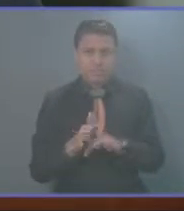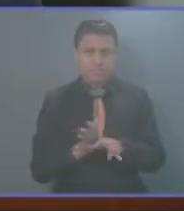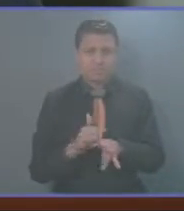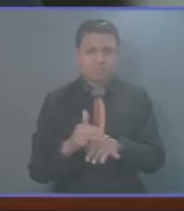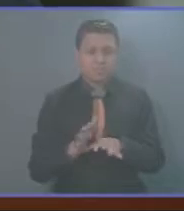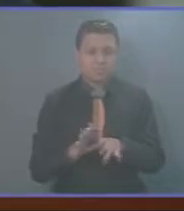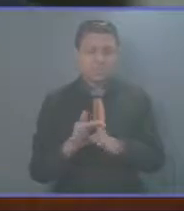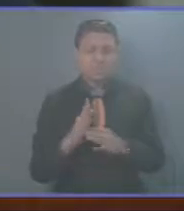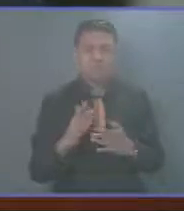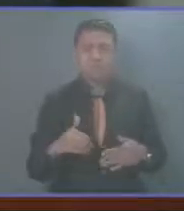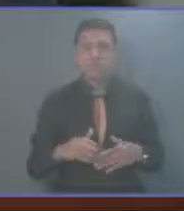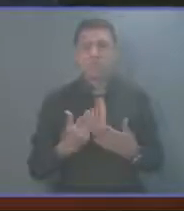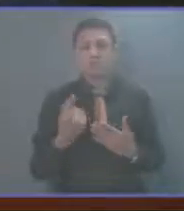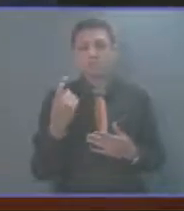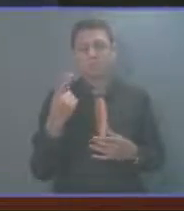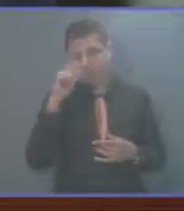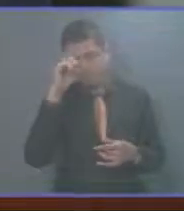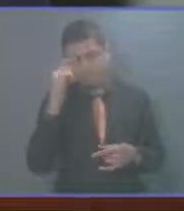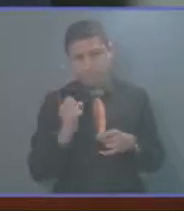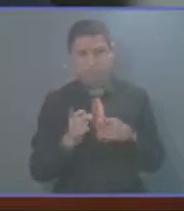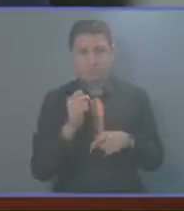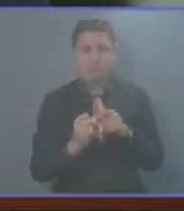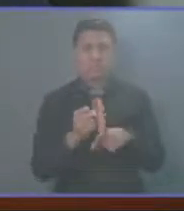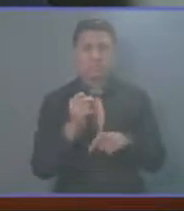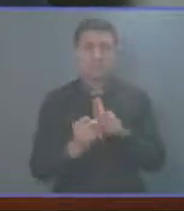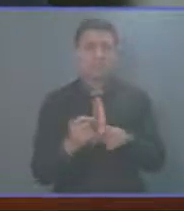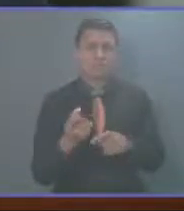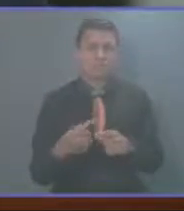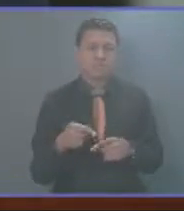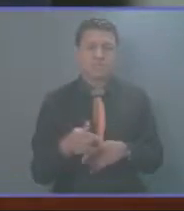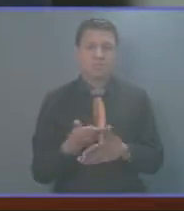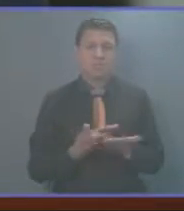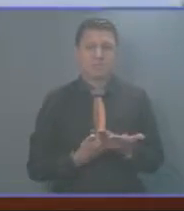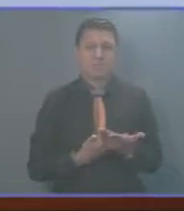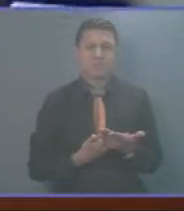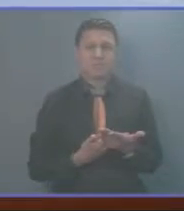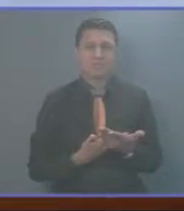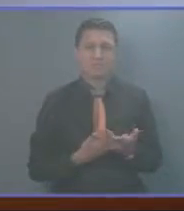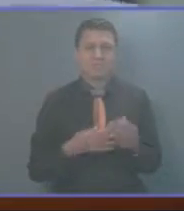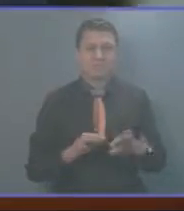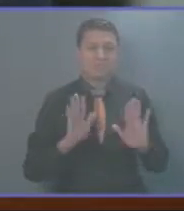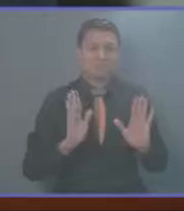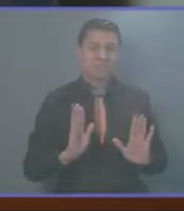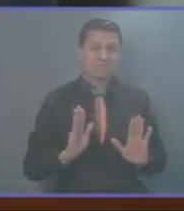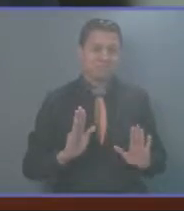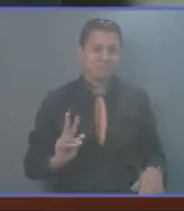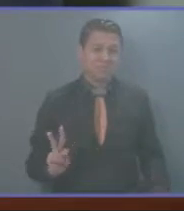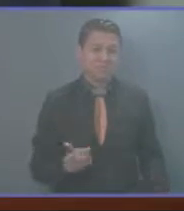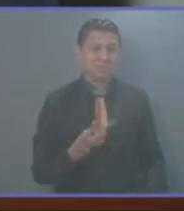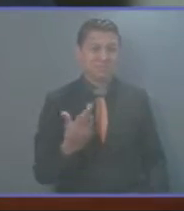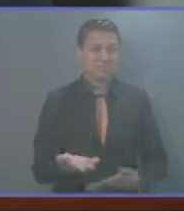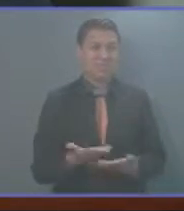hacer que no tengan los agricultores ningún tipo de auxilio. La segunda es para